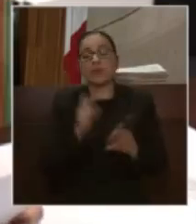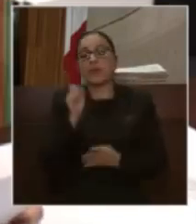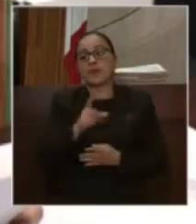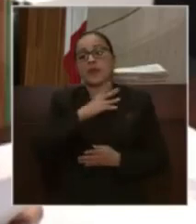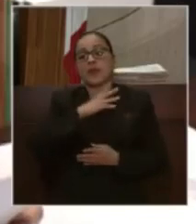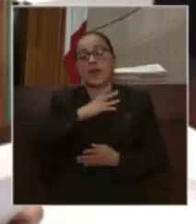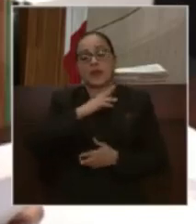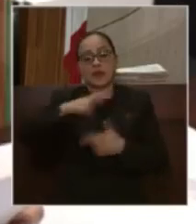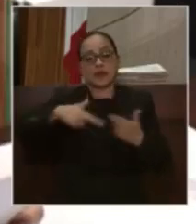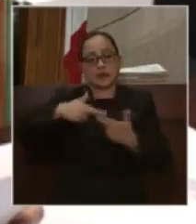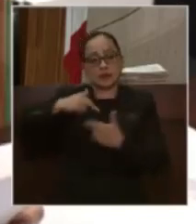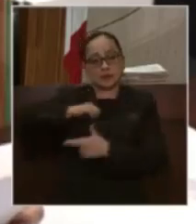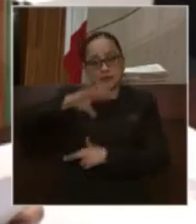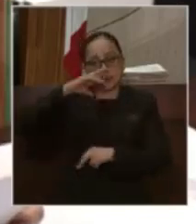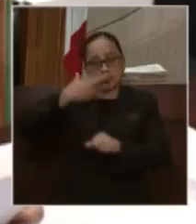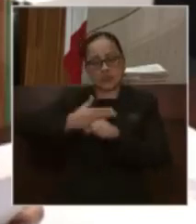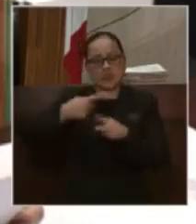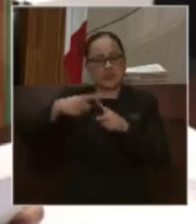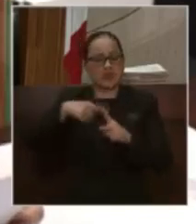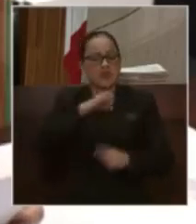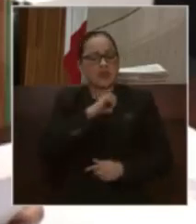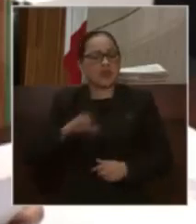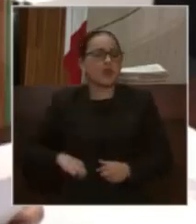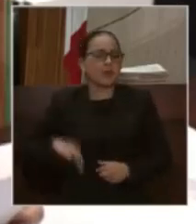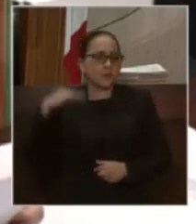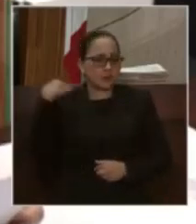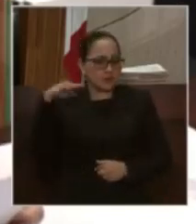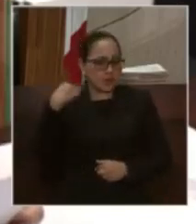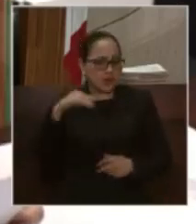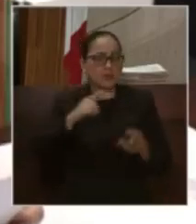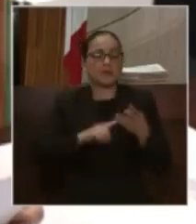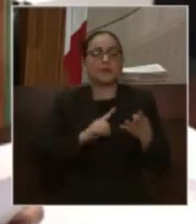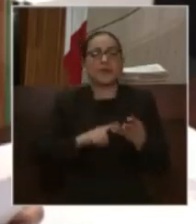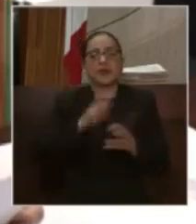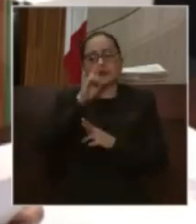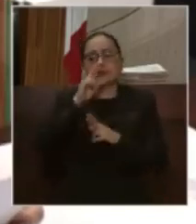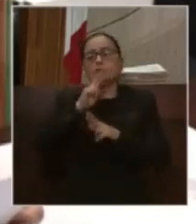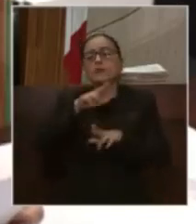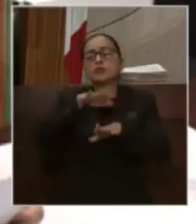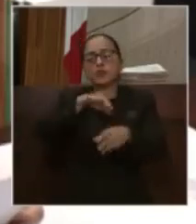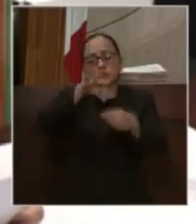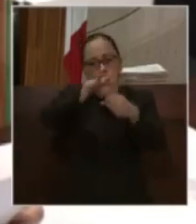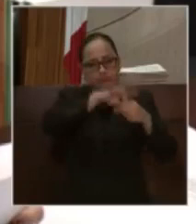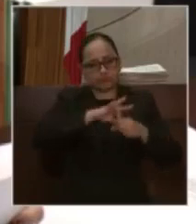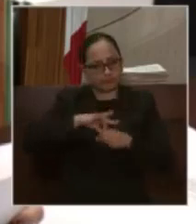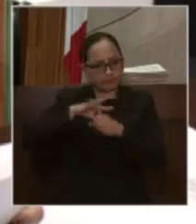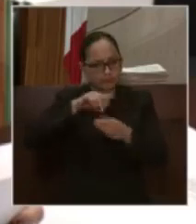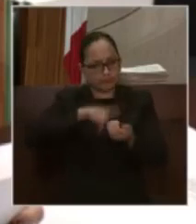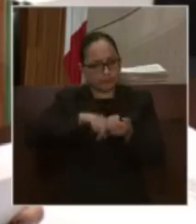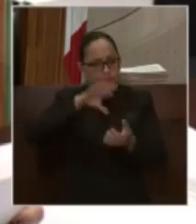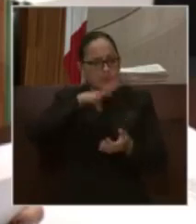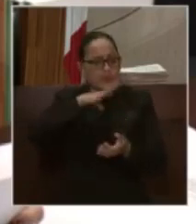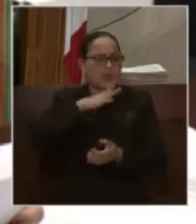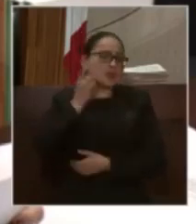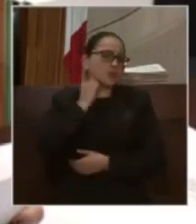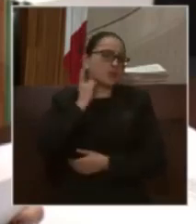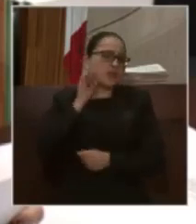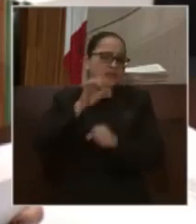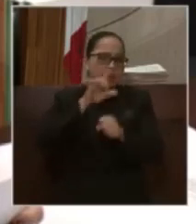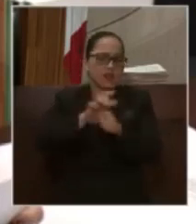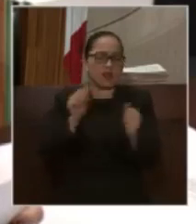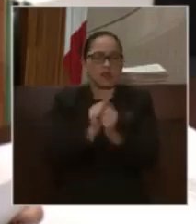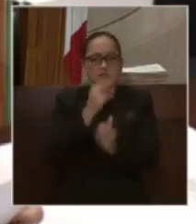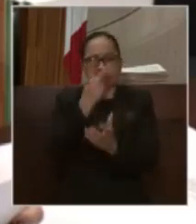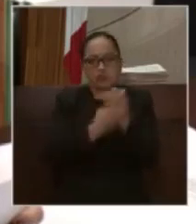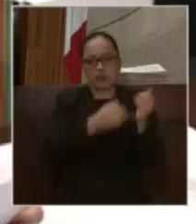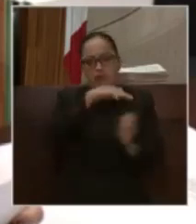de regidurías por el mismo principio en diversos ayuntamientos de Michoacán, los resultados consignados en las actas de cómputo distrital de la elección de diputaciones federales por